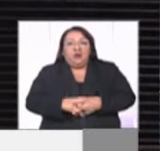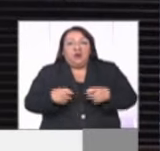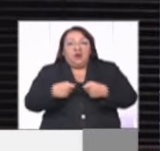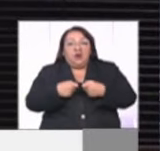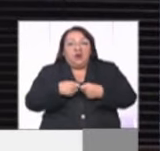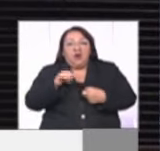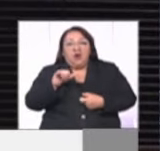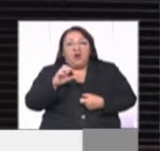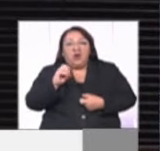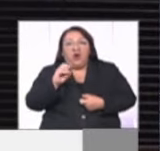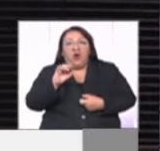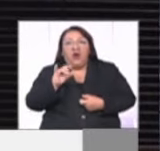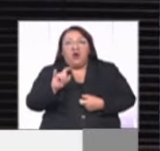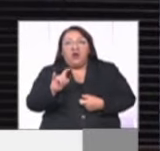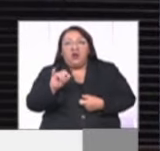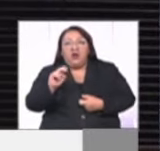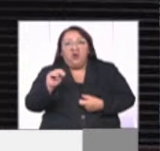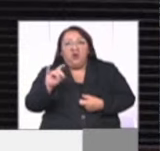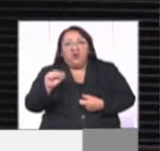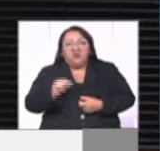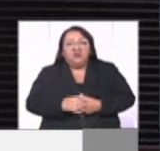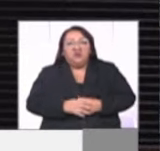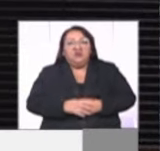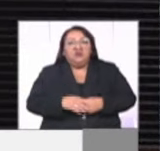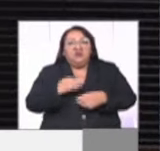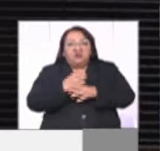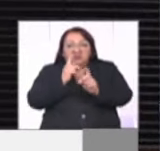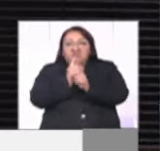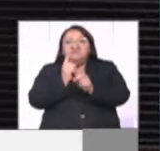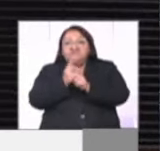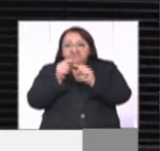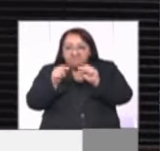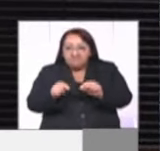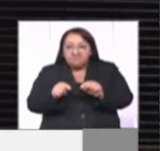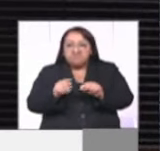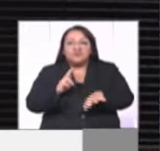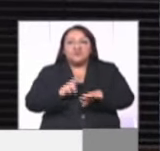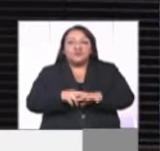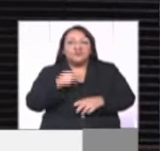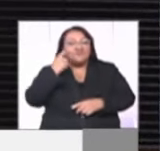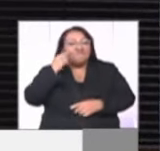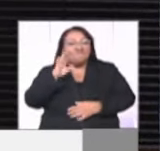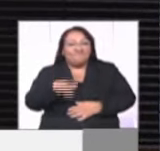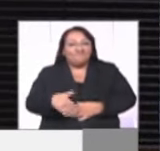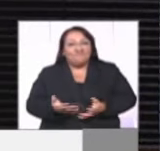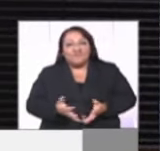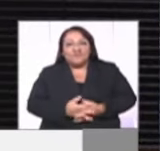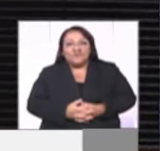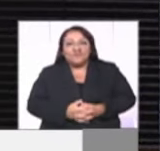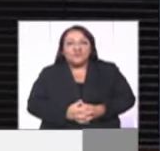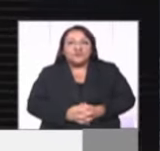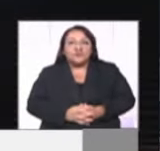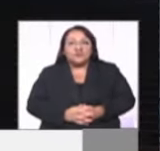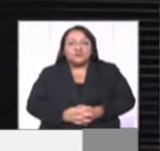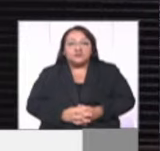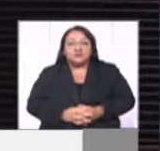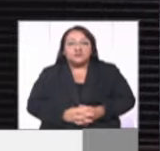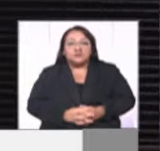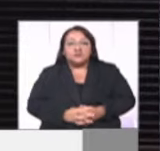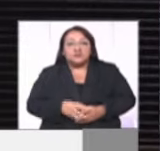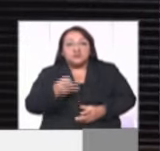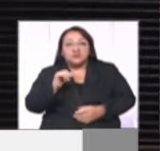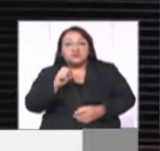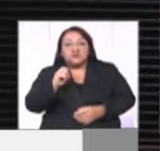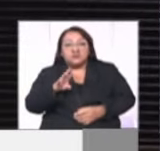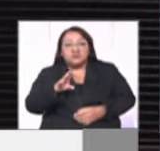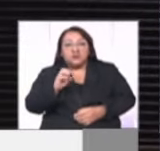Joinos de manera directa y fraudulenta. Así lo indica